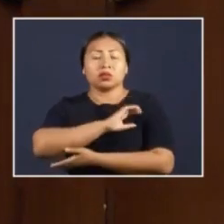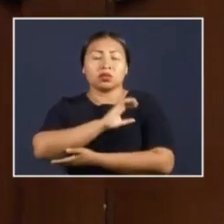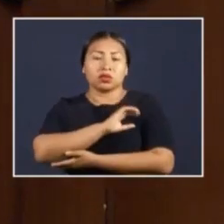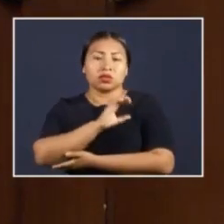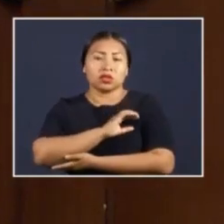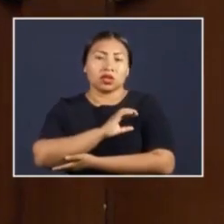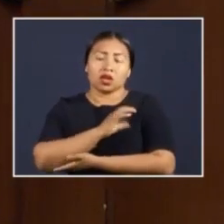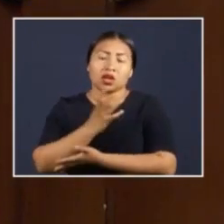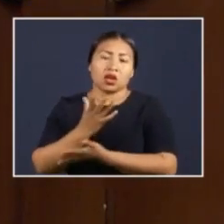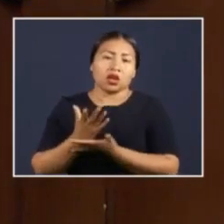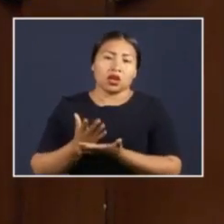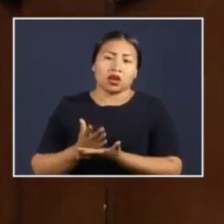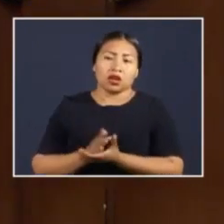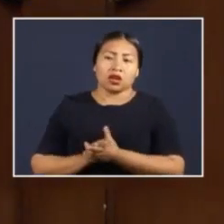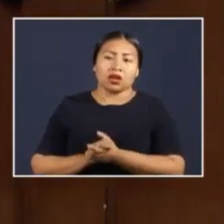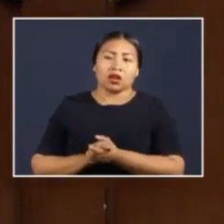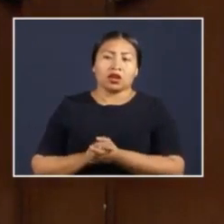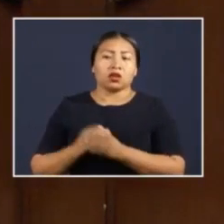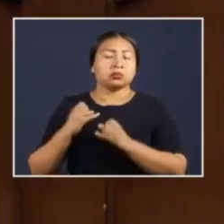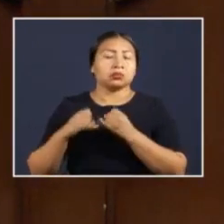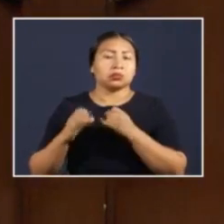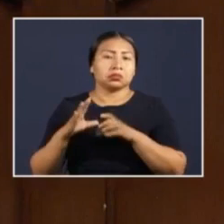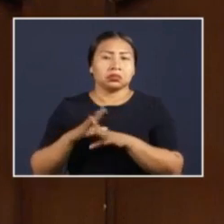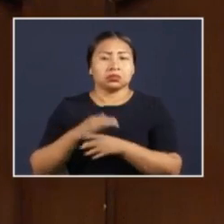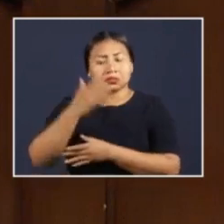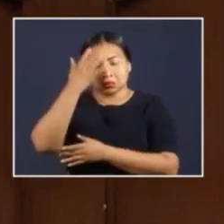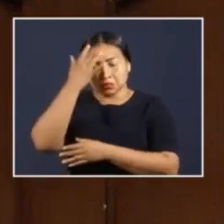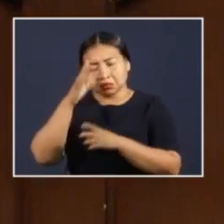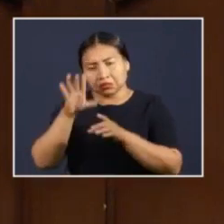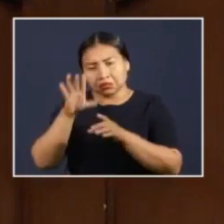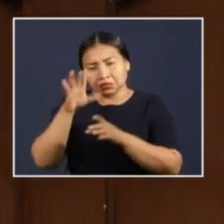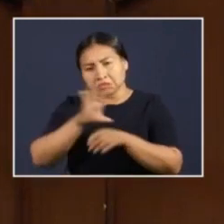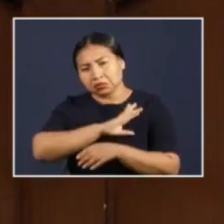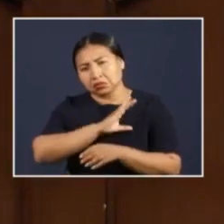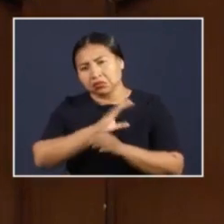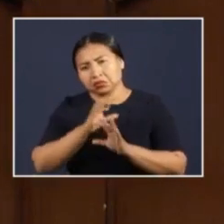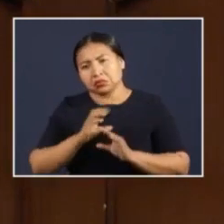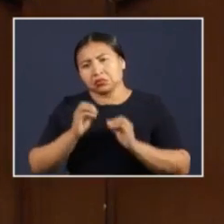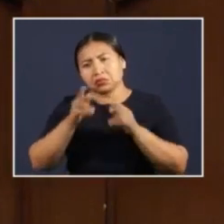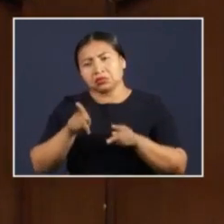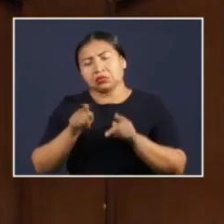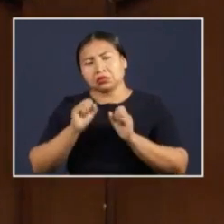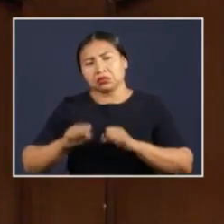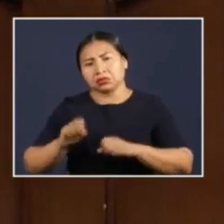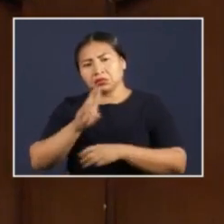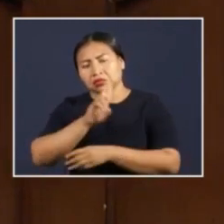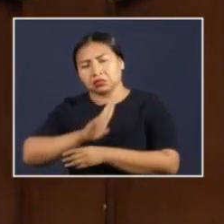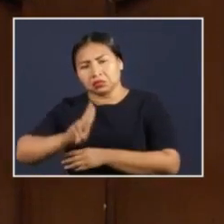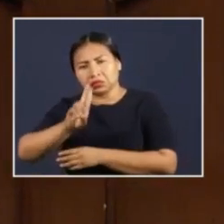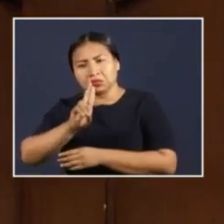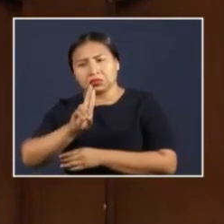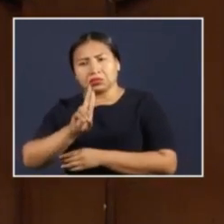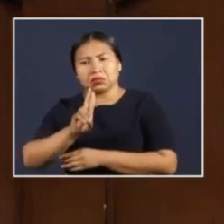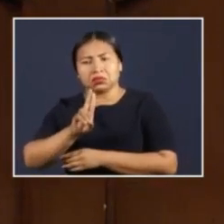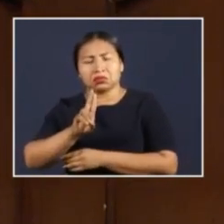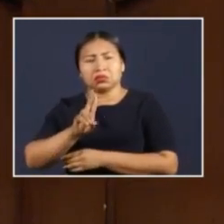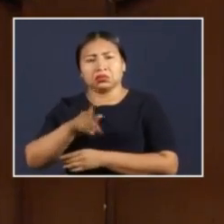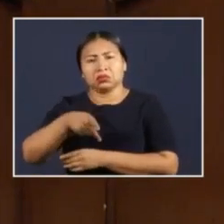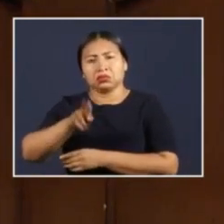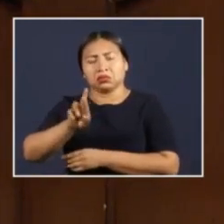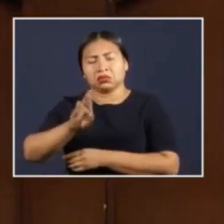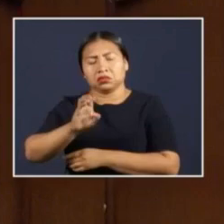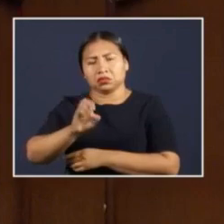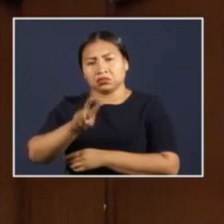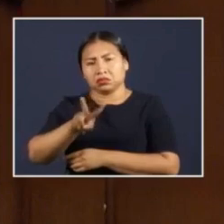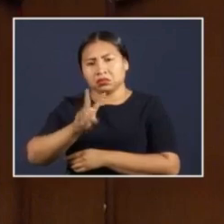pública con el fin de generar inteligencia policial oportuna que pueda ser utilizada en la prevención y reducción de la